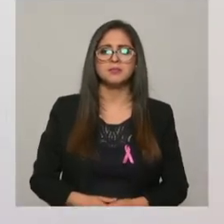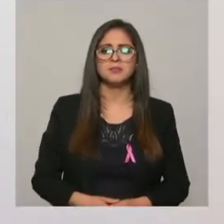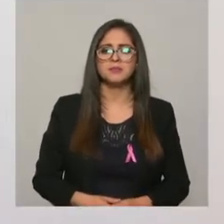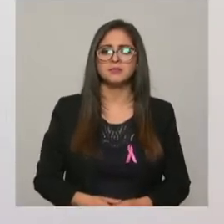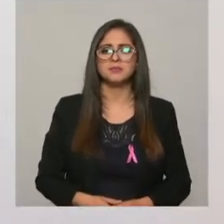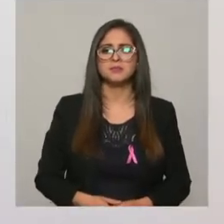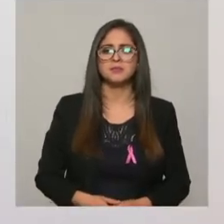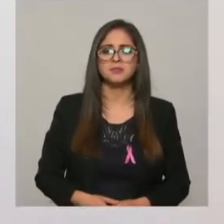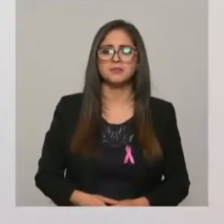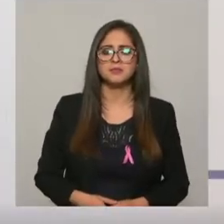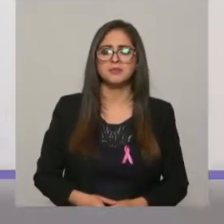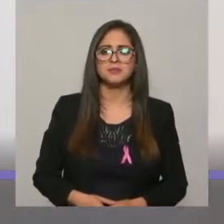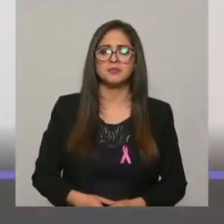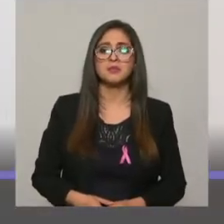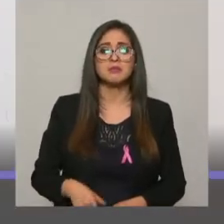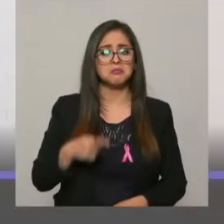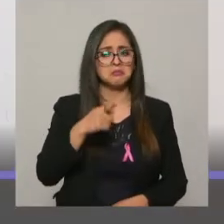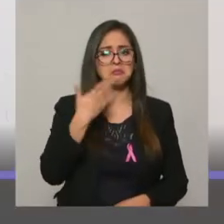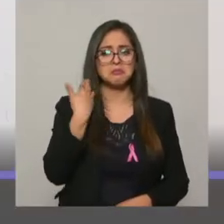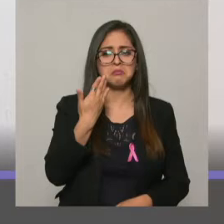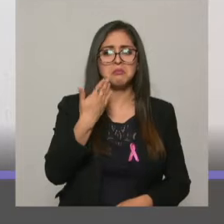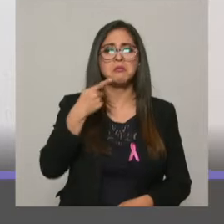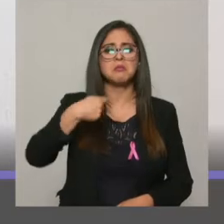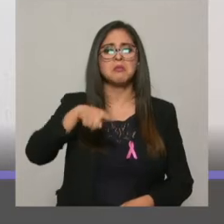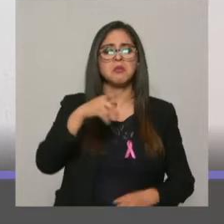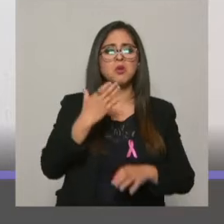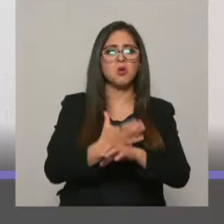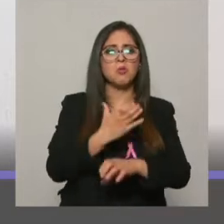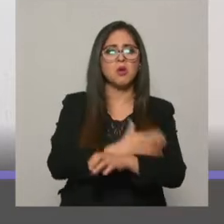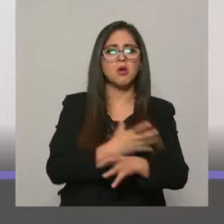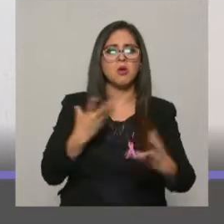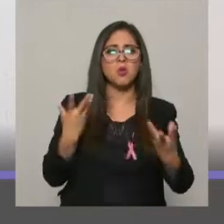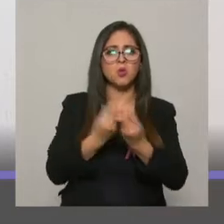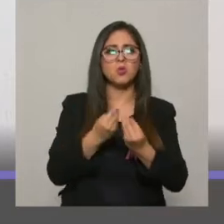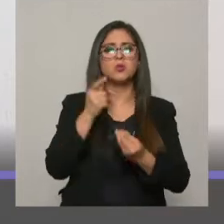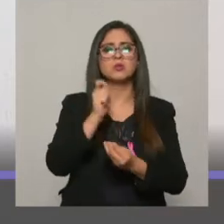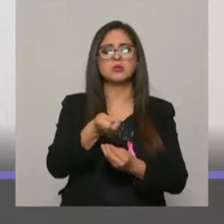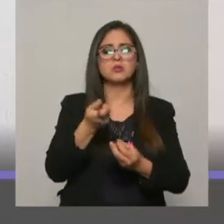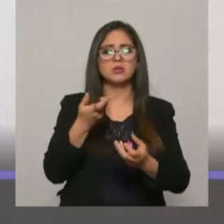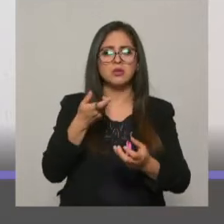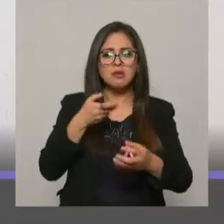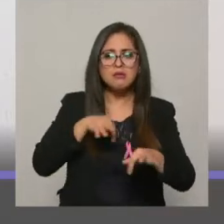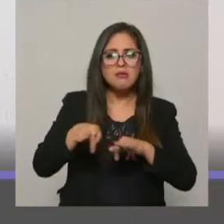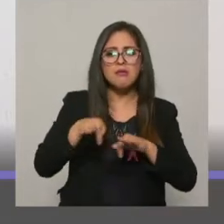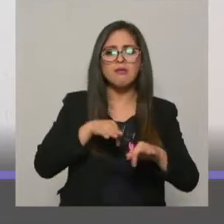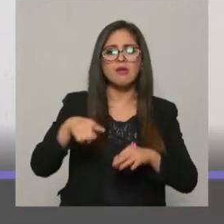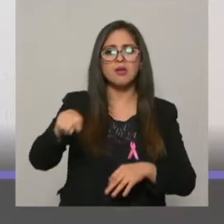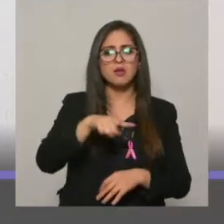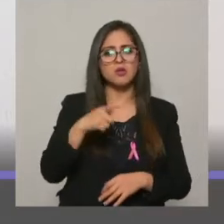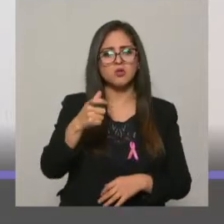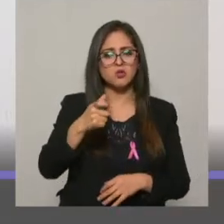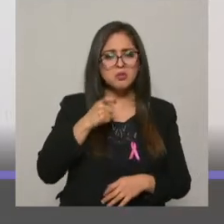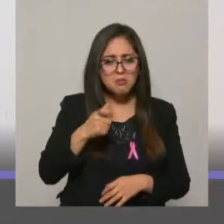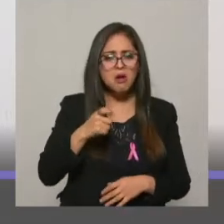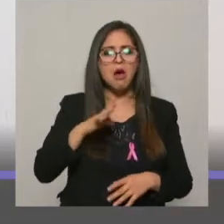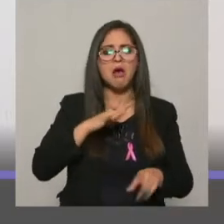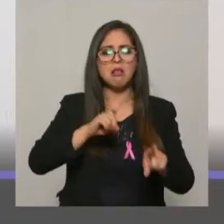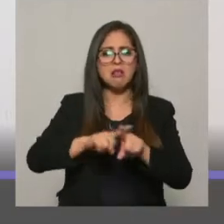los compañeros que van a estar en Xochimilco, porque hay muchísimas iniciativas por toda la ciudad.